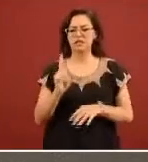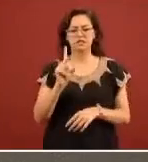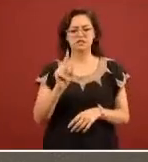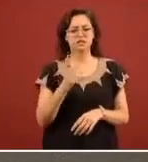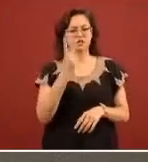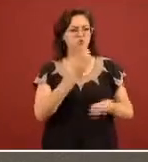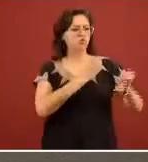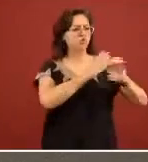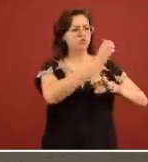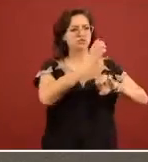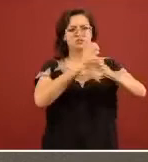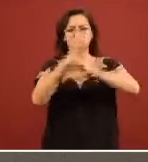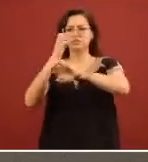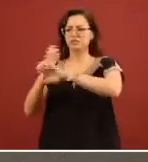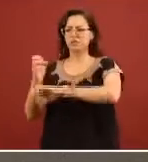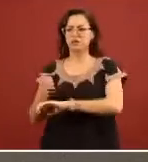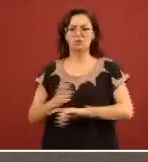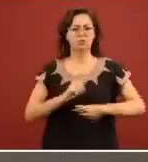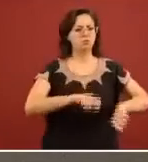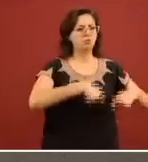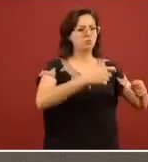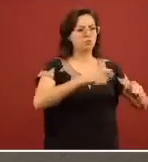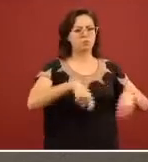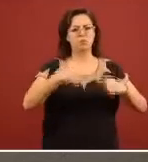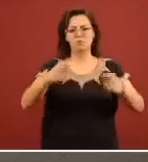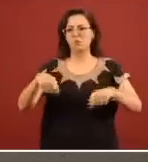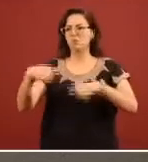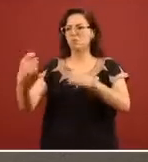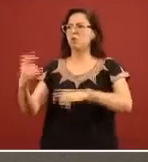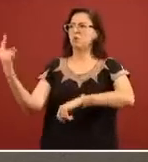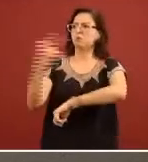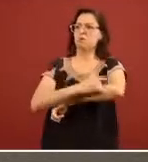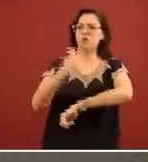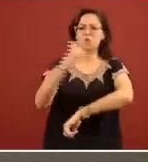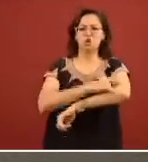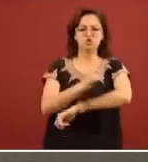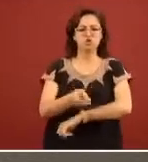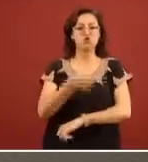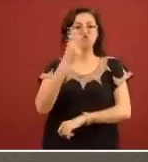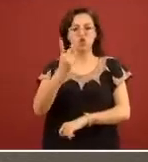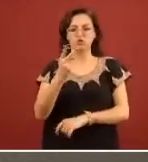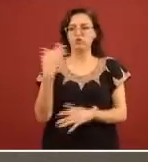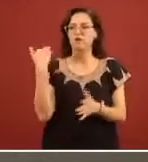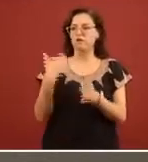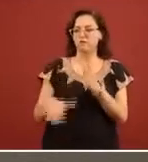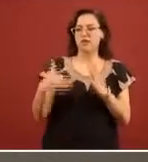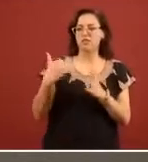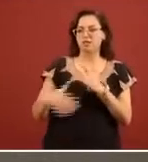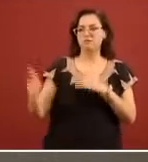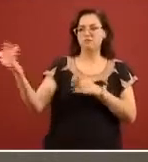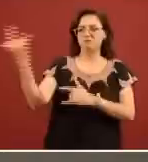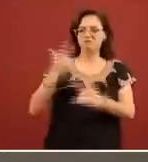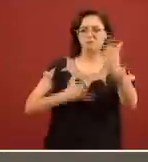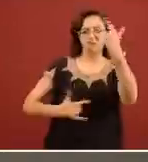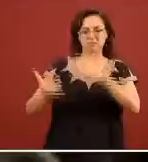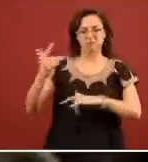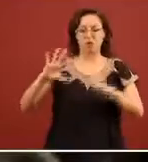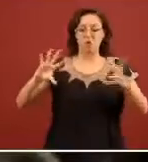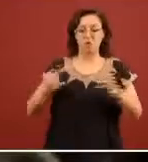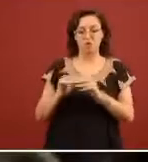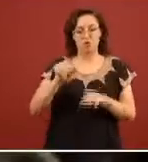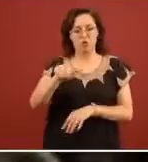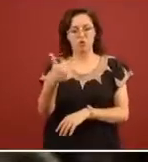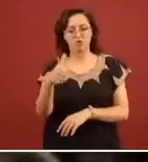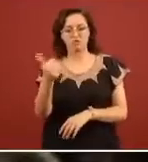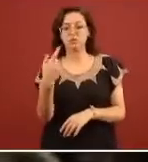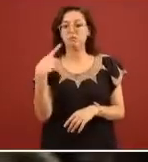32 estados lo que se ha recibido en estos dos vuelos de 11 que se tienen contemplados. Sin embargo, hay estados, personal